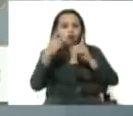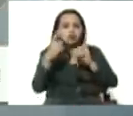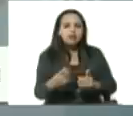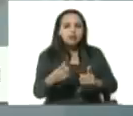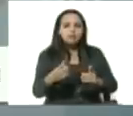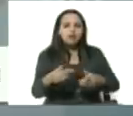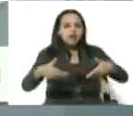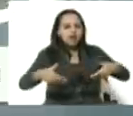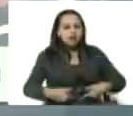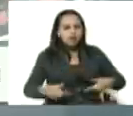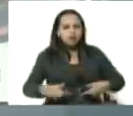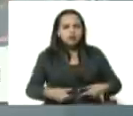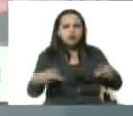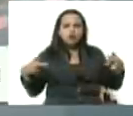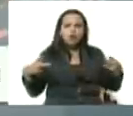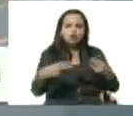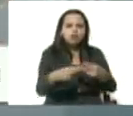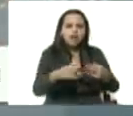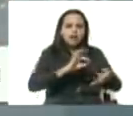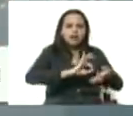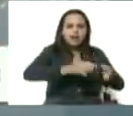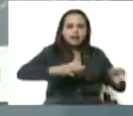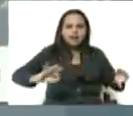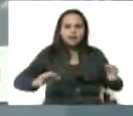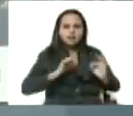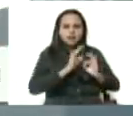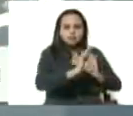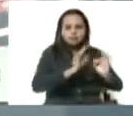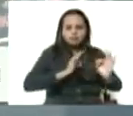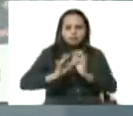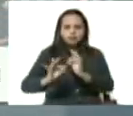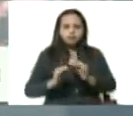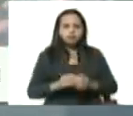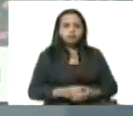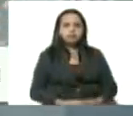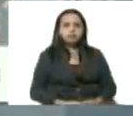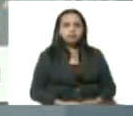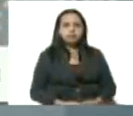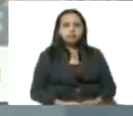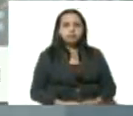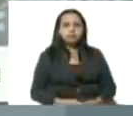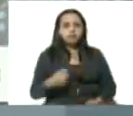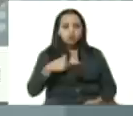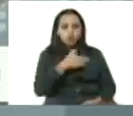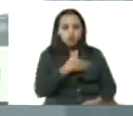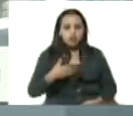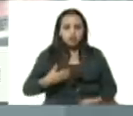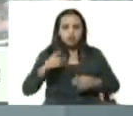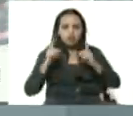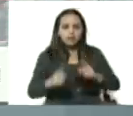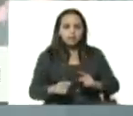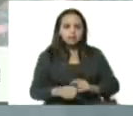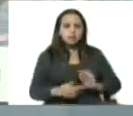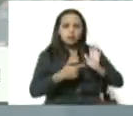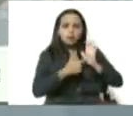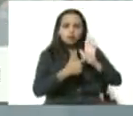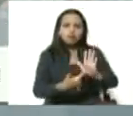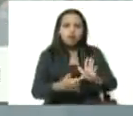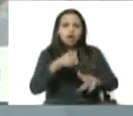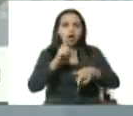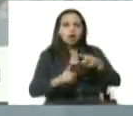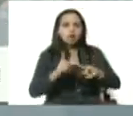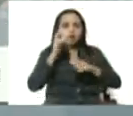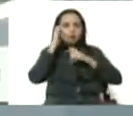esfuerzos para cortar con las cadenas de contagio. Yo quería también, bueno, mostrar imágenes de